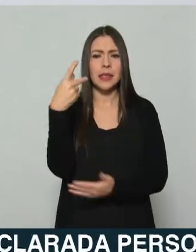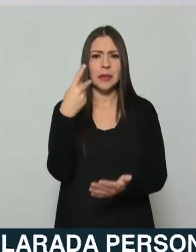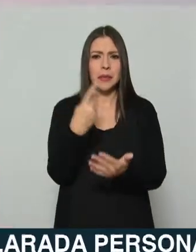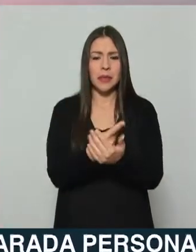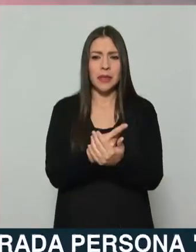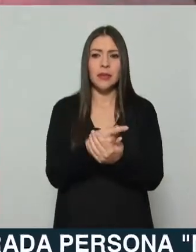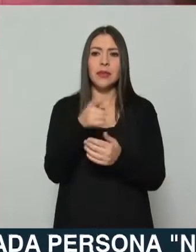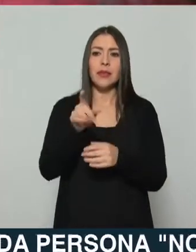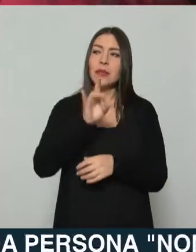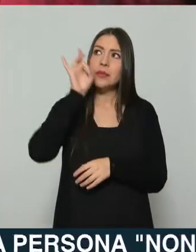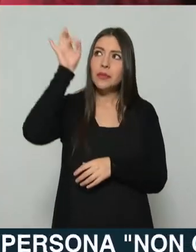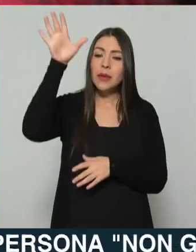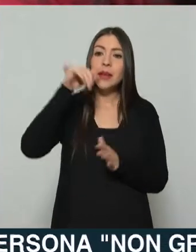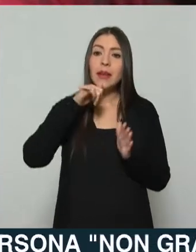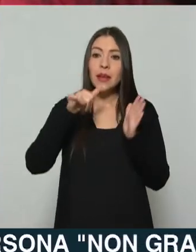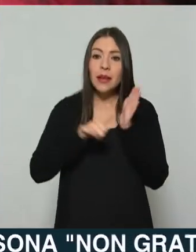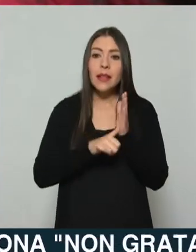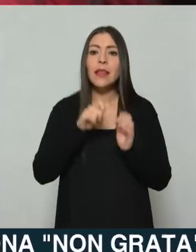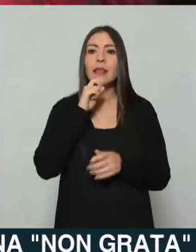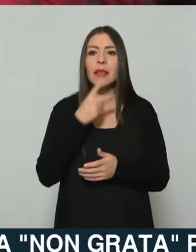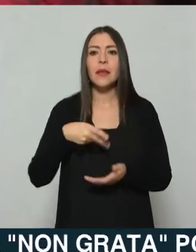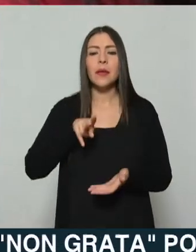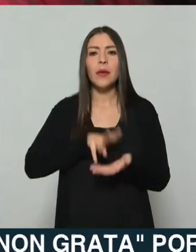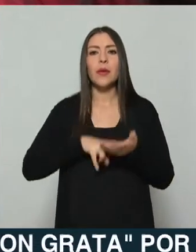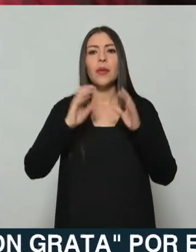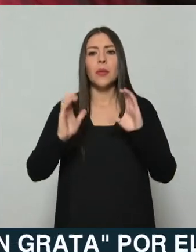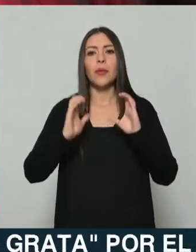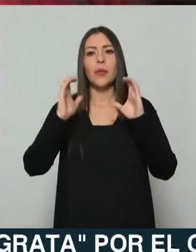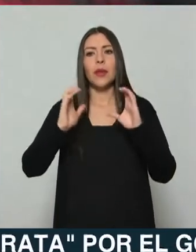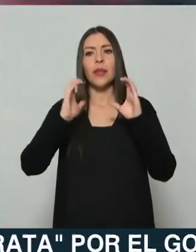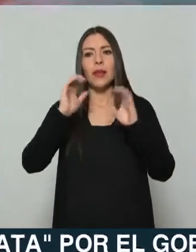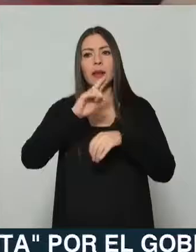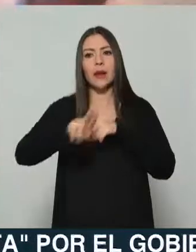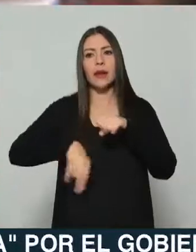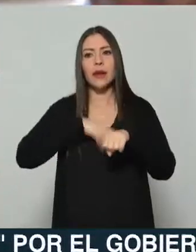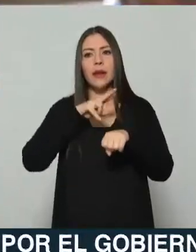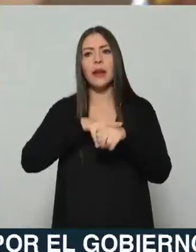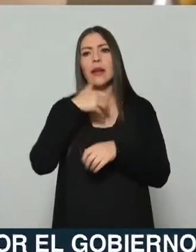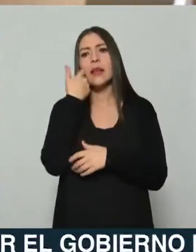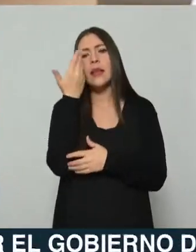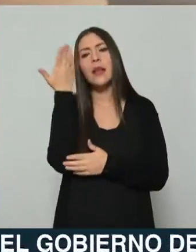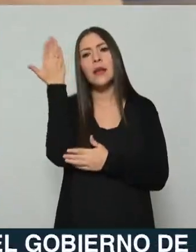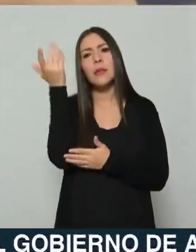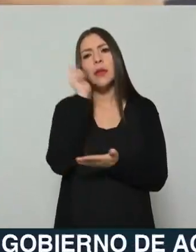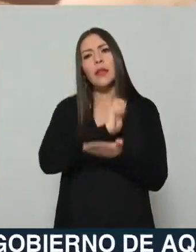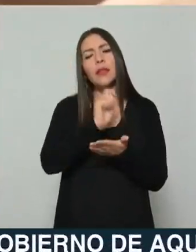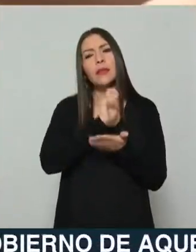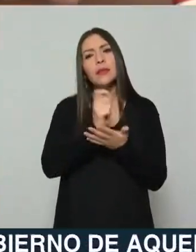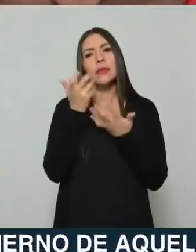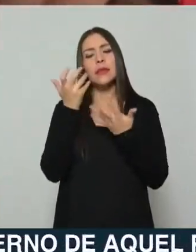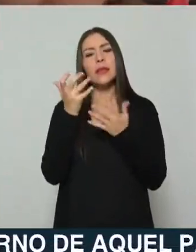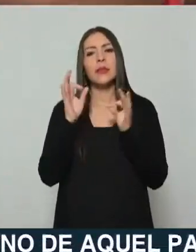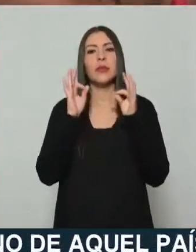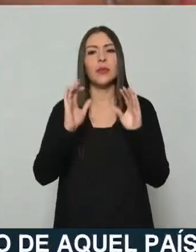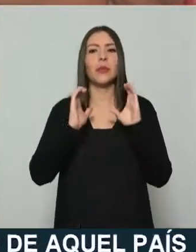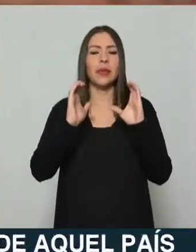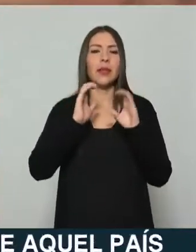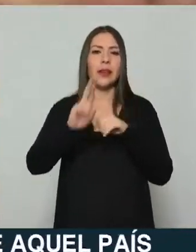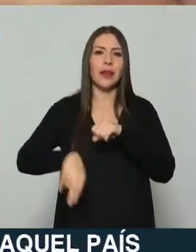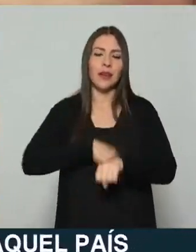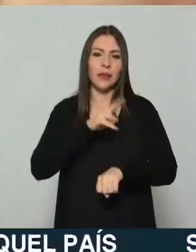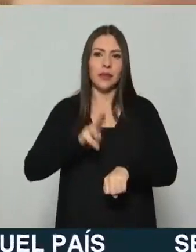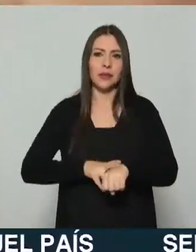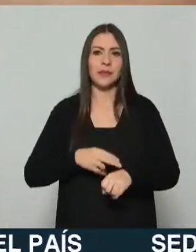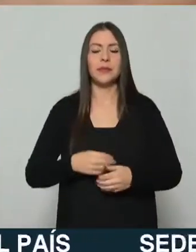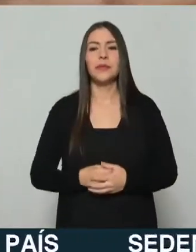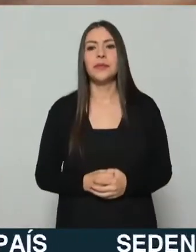tu carta, también contribuirás con el medio ambiente al enviar tu petición de una manera absolutamente sustentable. Con